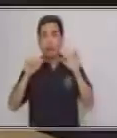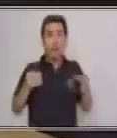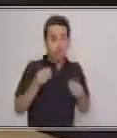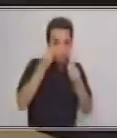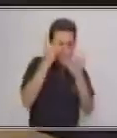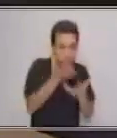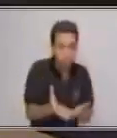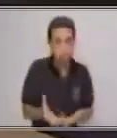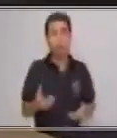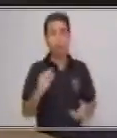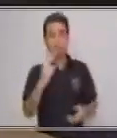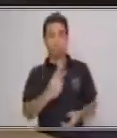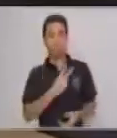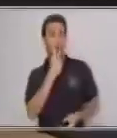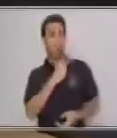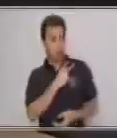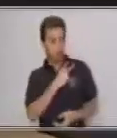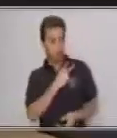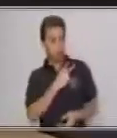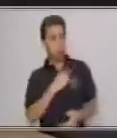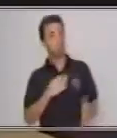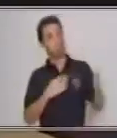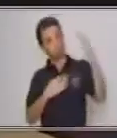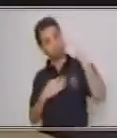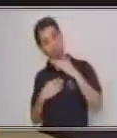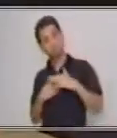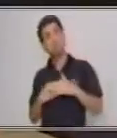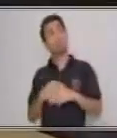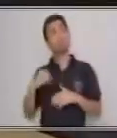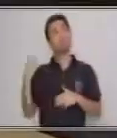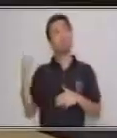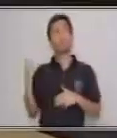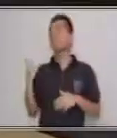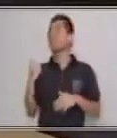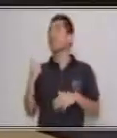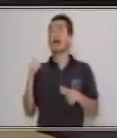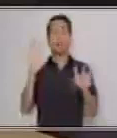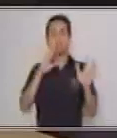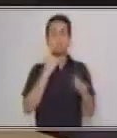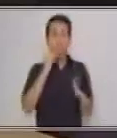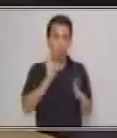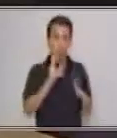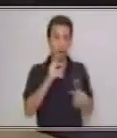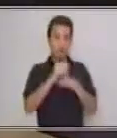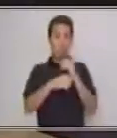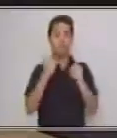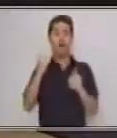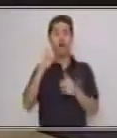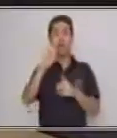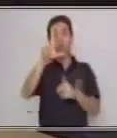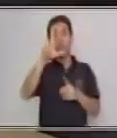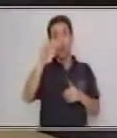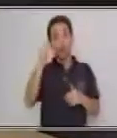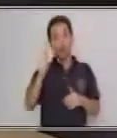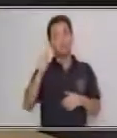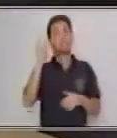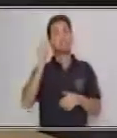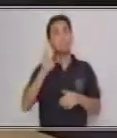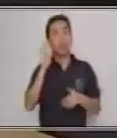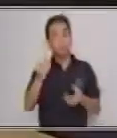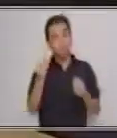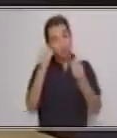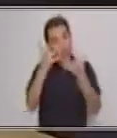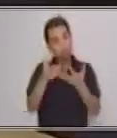Las fábulas son mensajes breves que nos van a dejar siempre una moraleja. Recuerden que esas son las